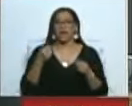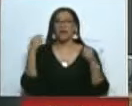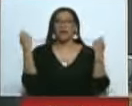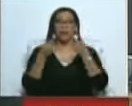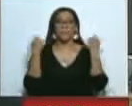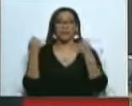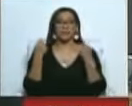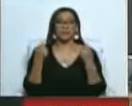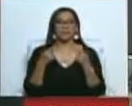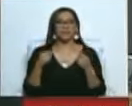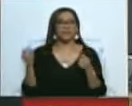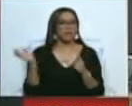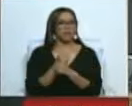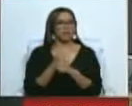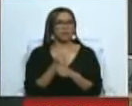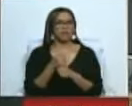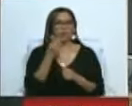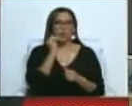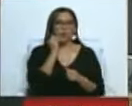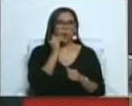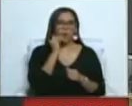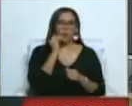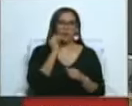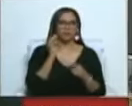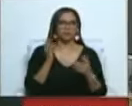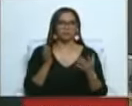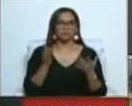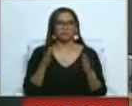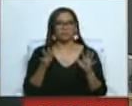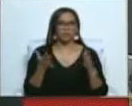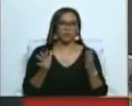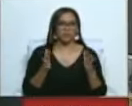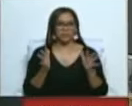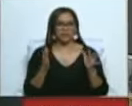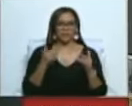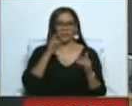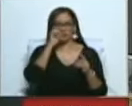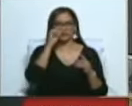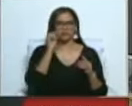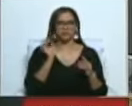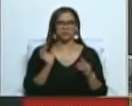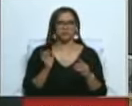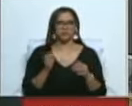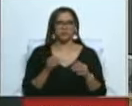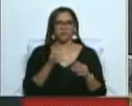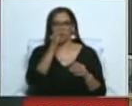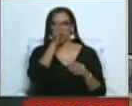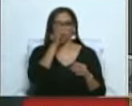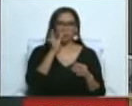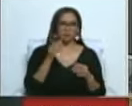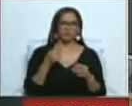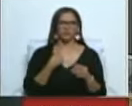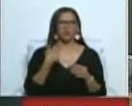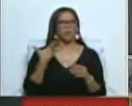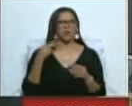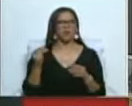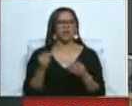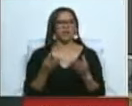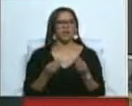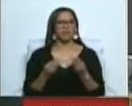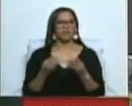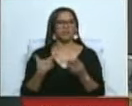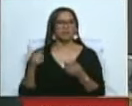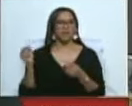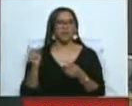venía, y él la captó, porque salieron unos jóvenes medianamente acomodados, como mamando gallo, diciendo: "Yo me iría demasiado",